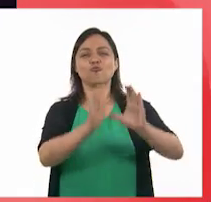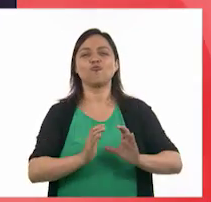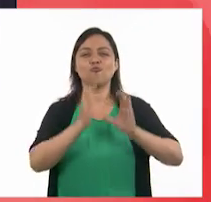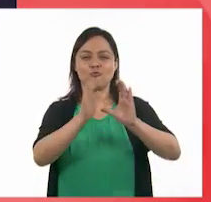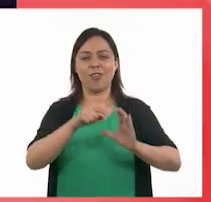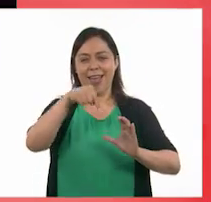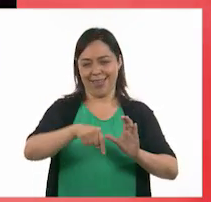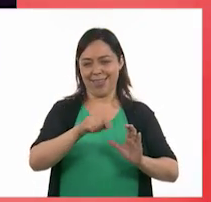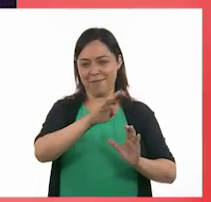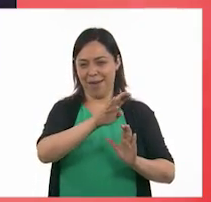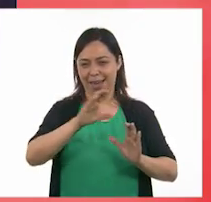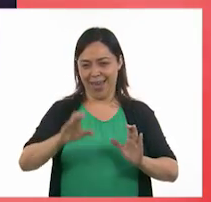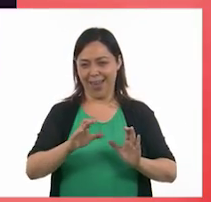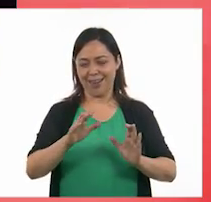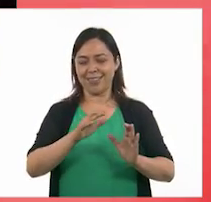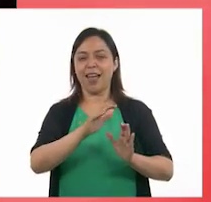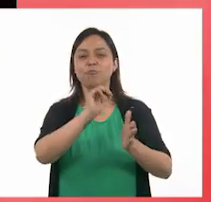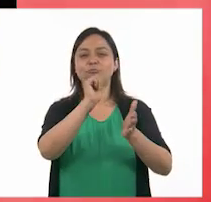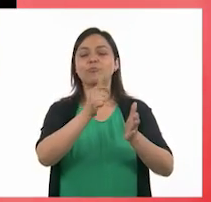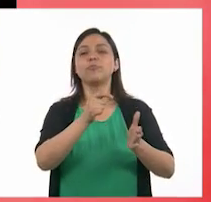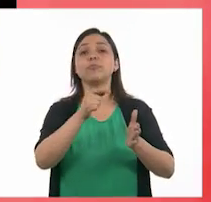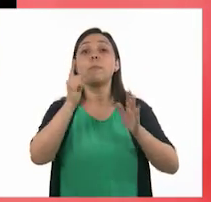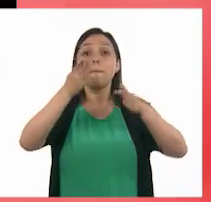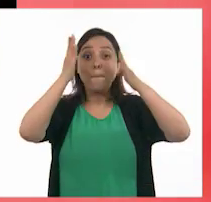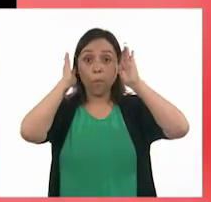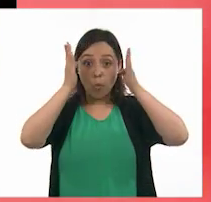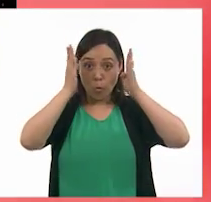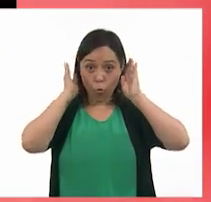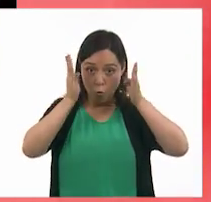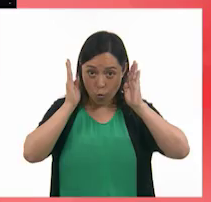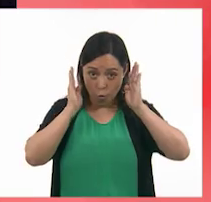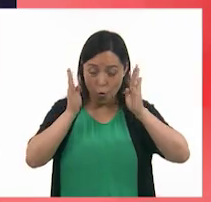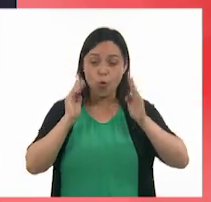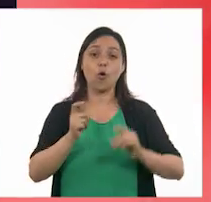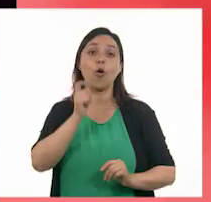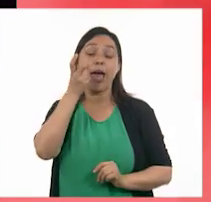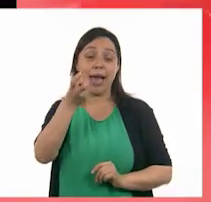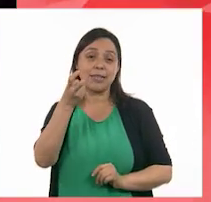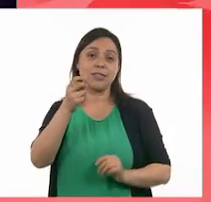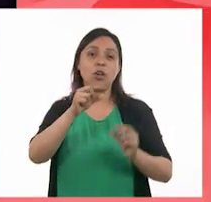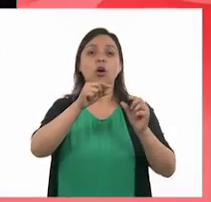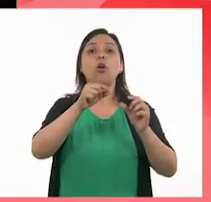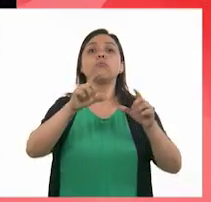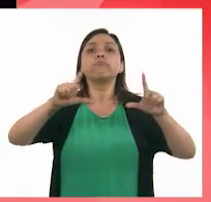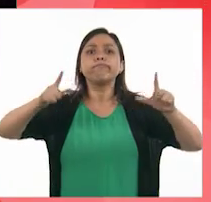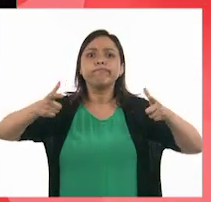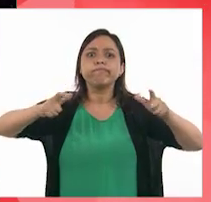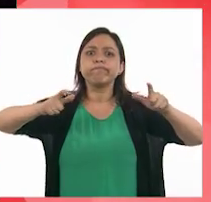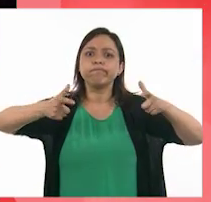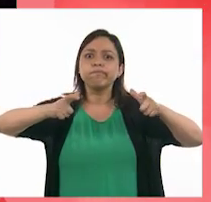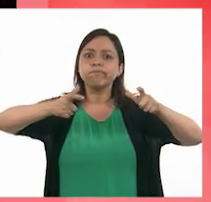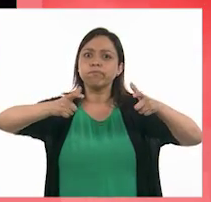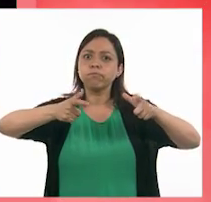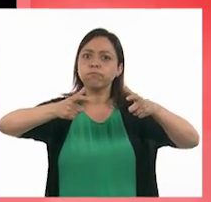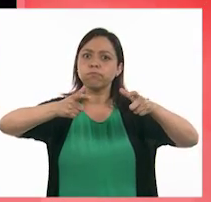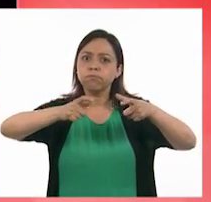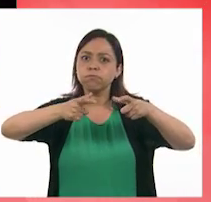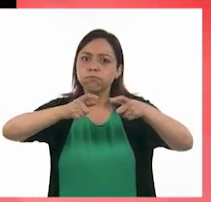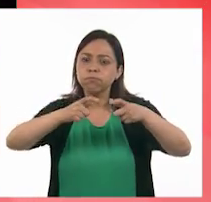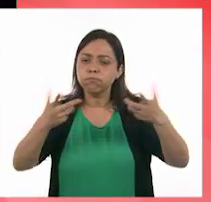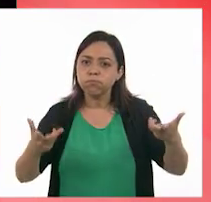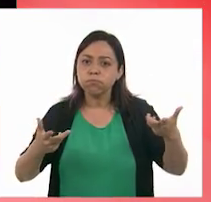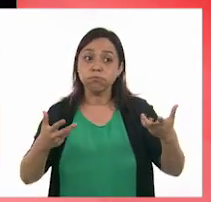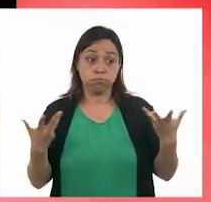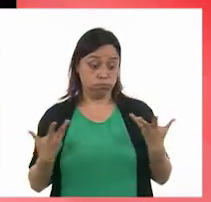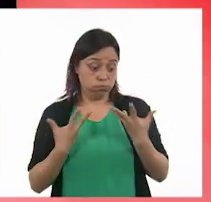de Baja California, el burro como raza, como especie a nivel mundial está en vías de extinción. El oficio de tomarse una